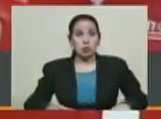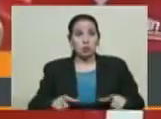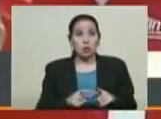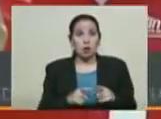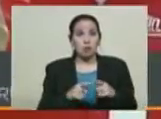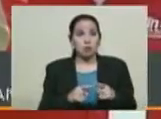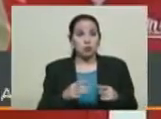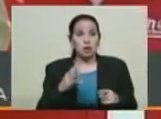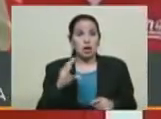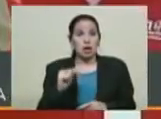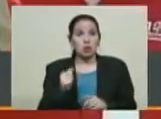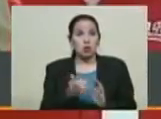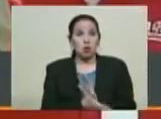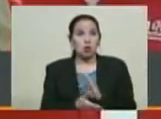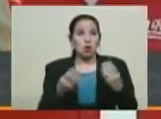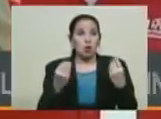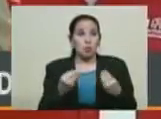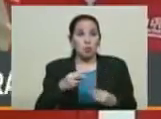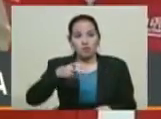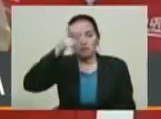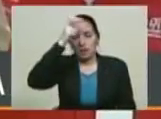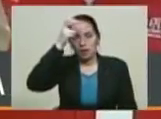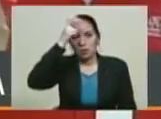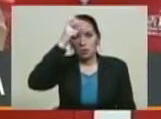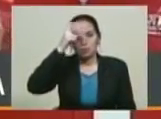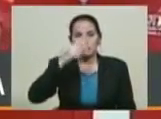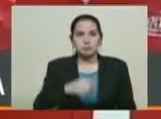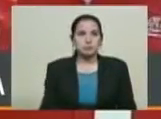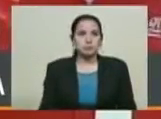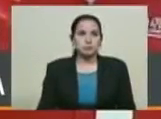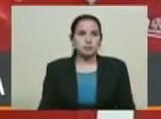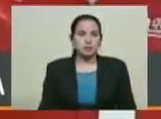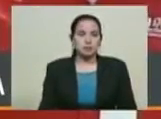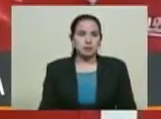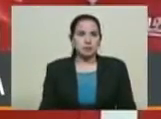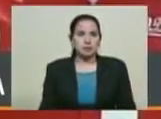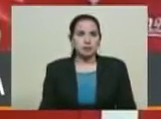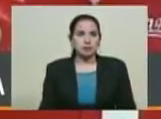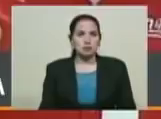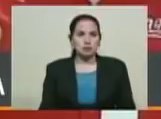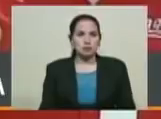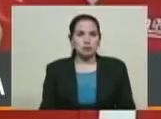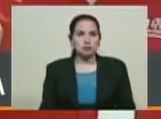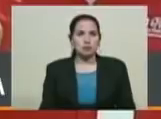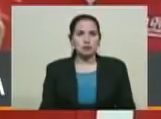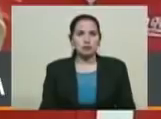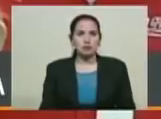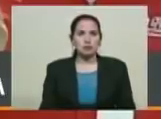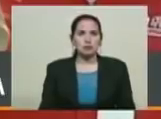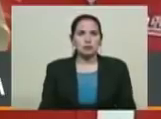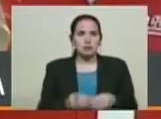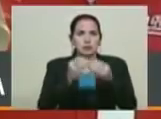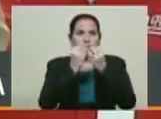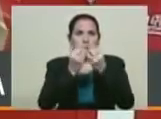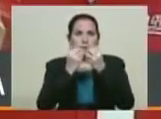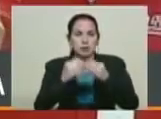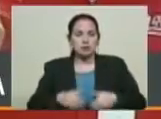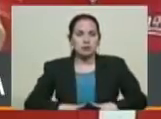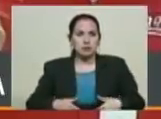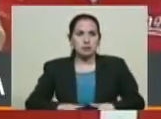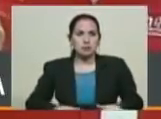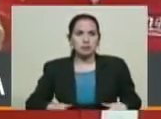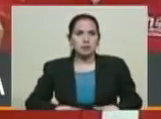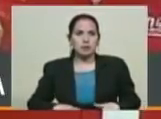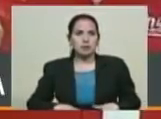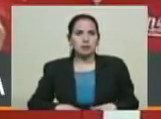en la península de Paraguaná del Estado Falcón. Hoy estamos haciendo entrega de una obra más de la revolución, un esfuerzo conjunto de lo que es